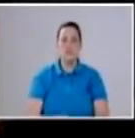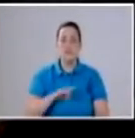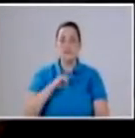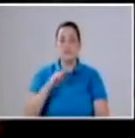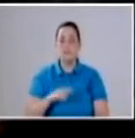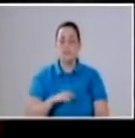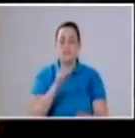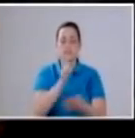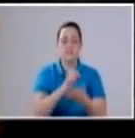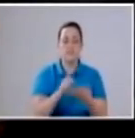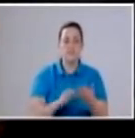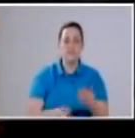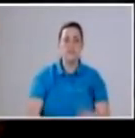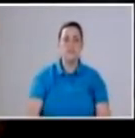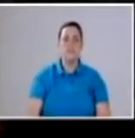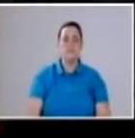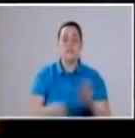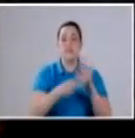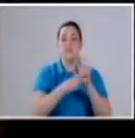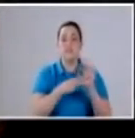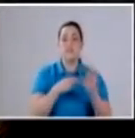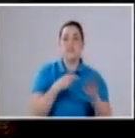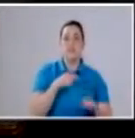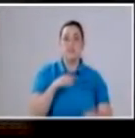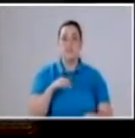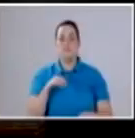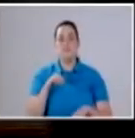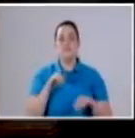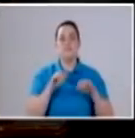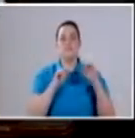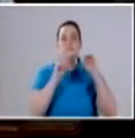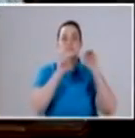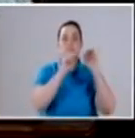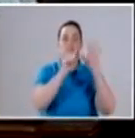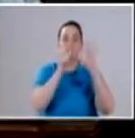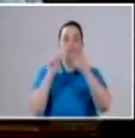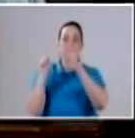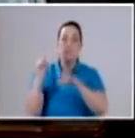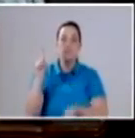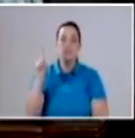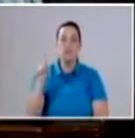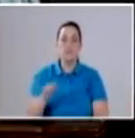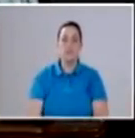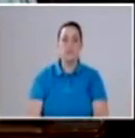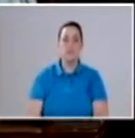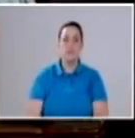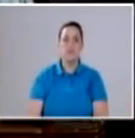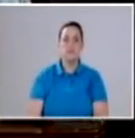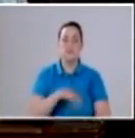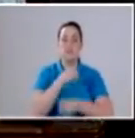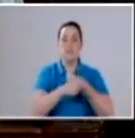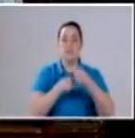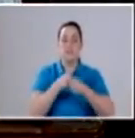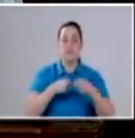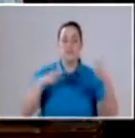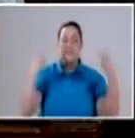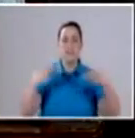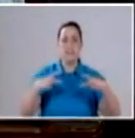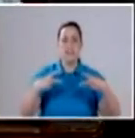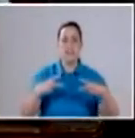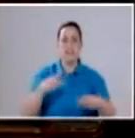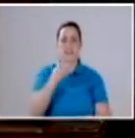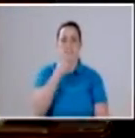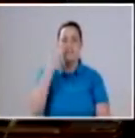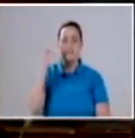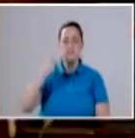leyó y dejó punto, y aparte, y ya no siguió leyendo, y el año de la venganza del Dios nuestro,